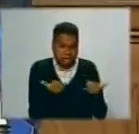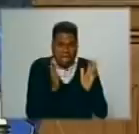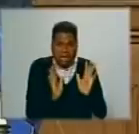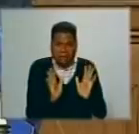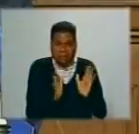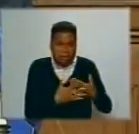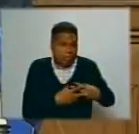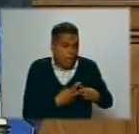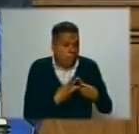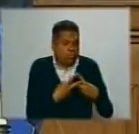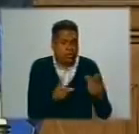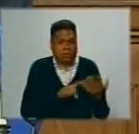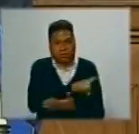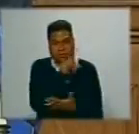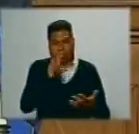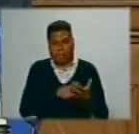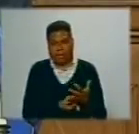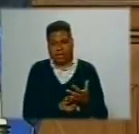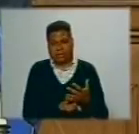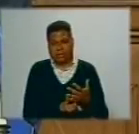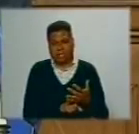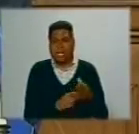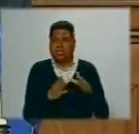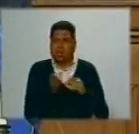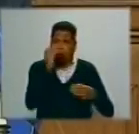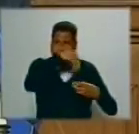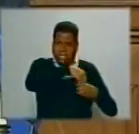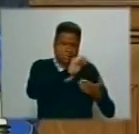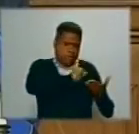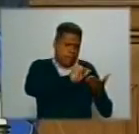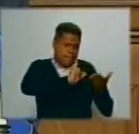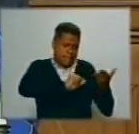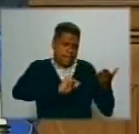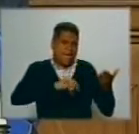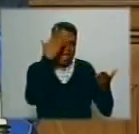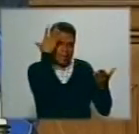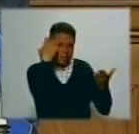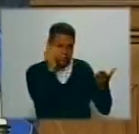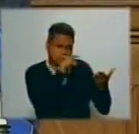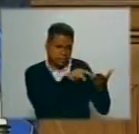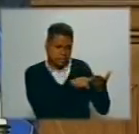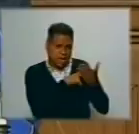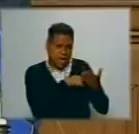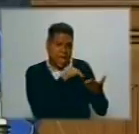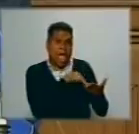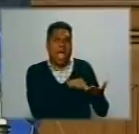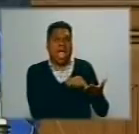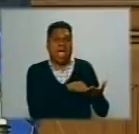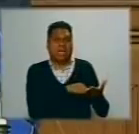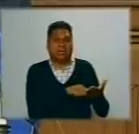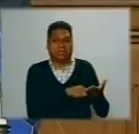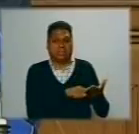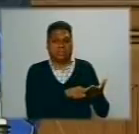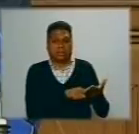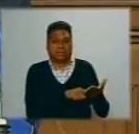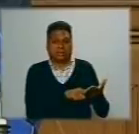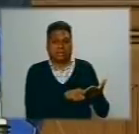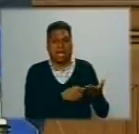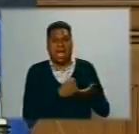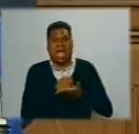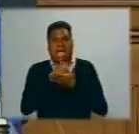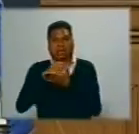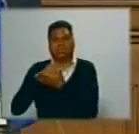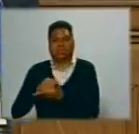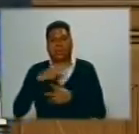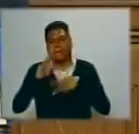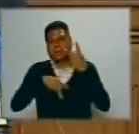e irrestricto de su contenido, en el entendido que este instrumento favorece la construcción de un proceso